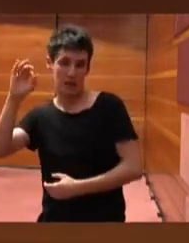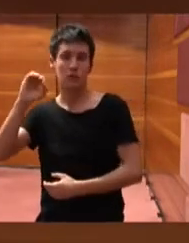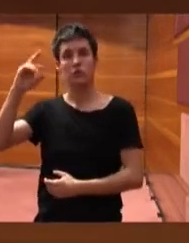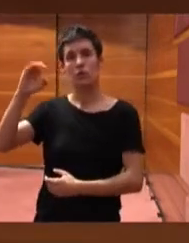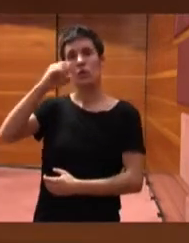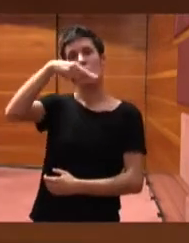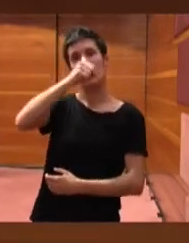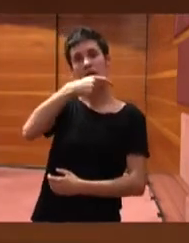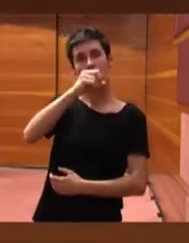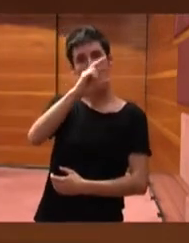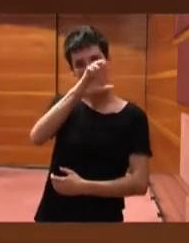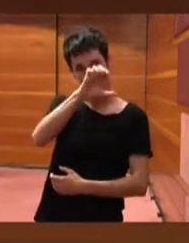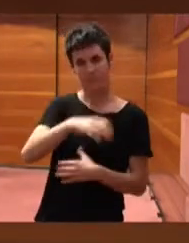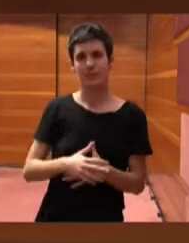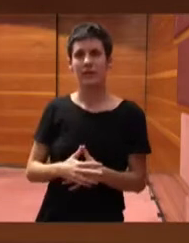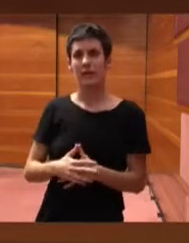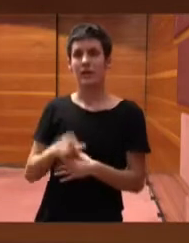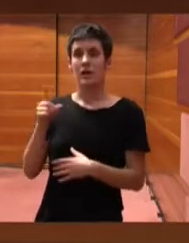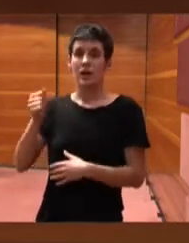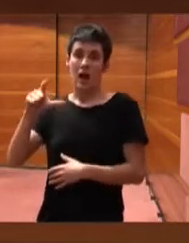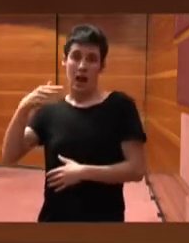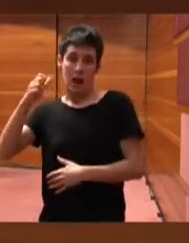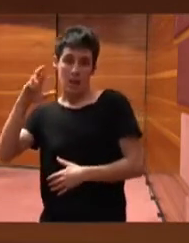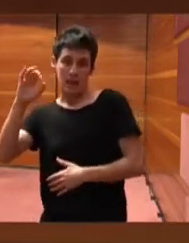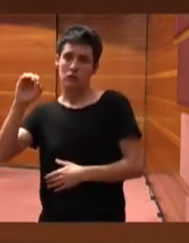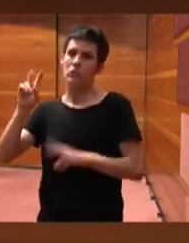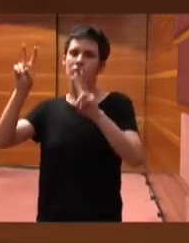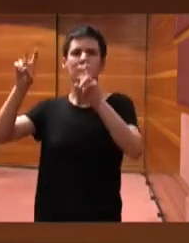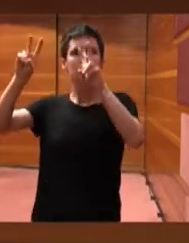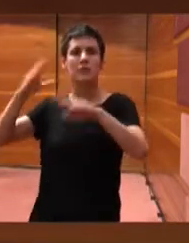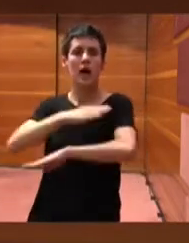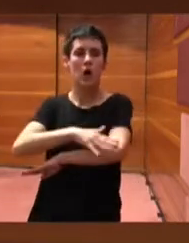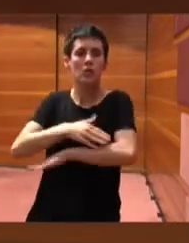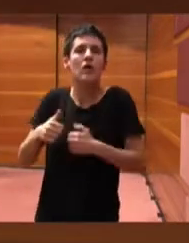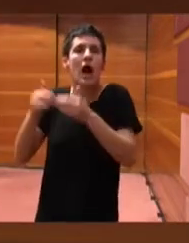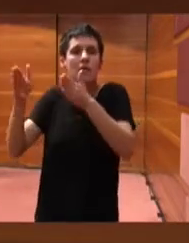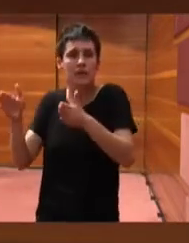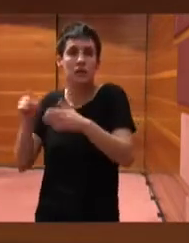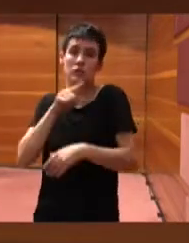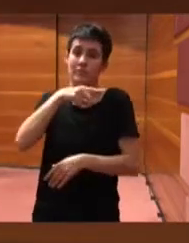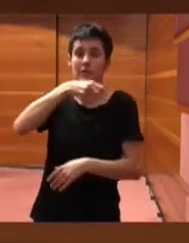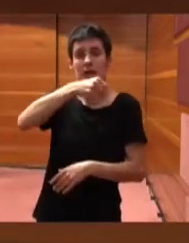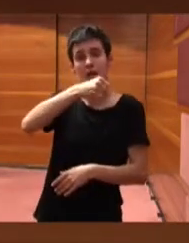los Ríos. Alberto hablará sobre gobierno abierto y Nagore